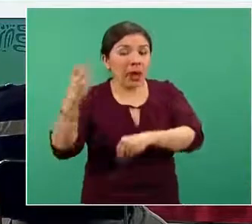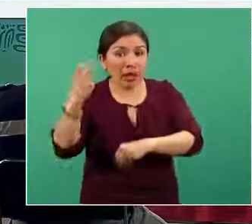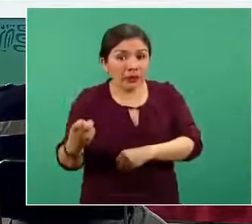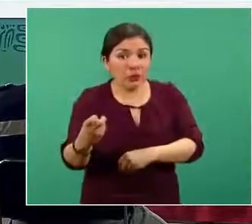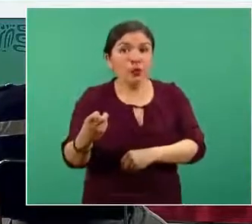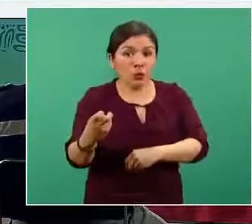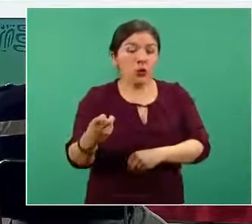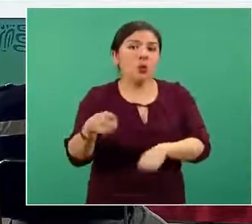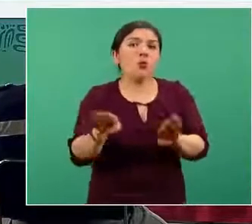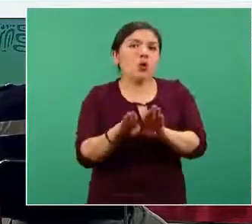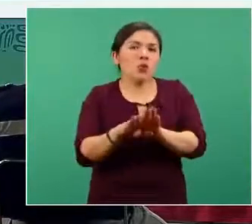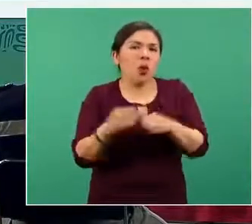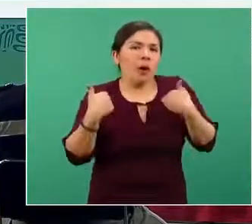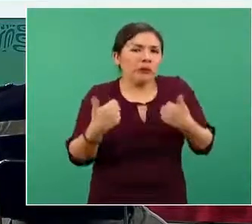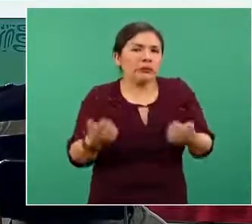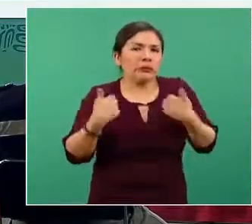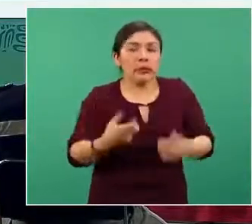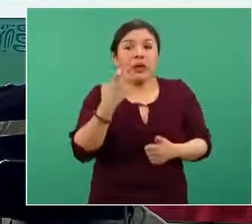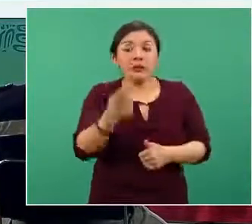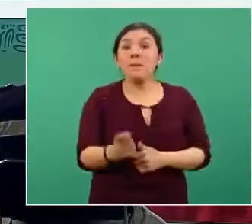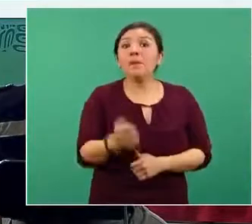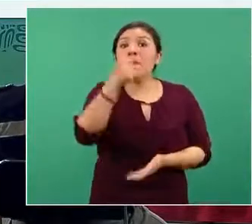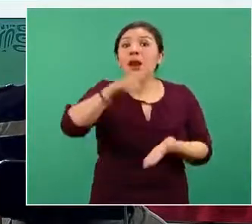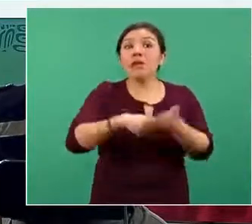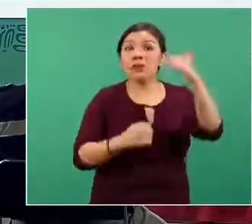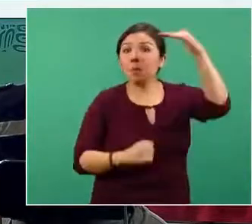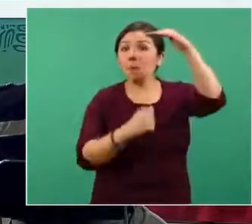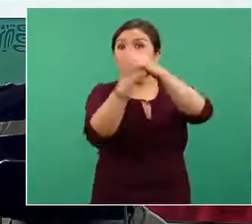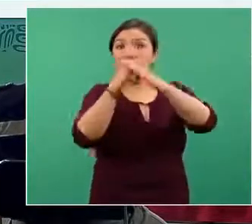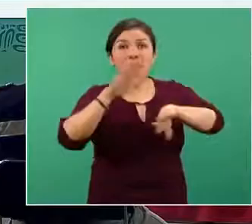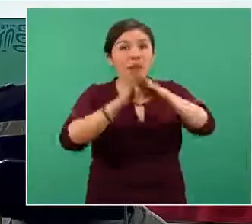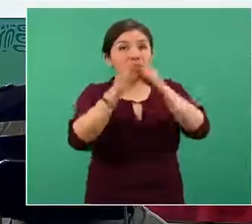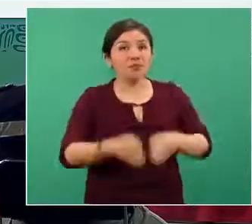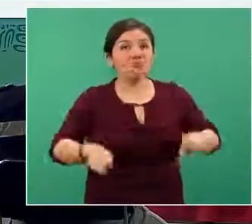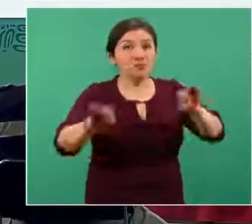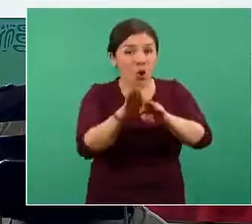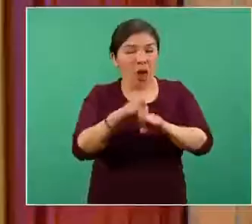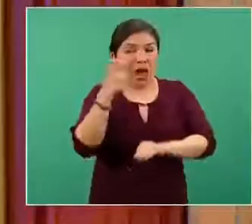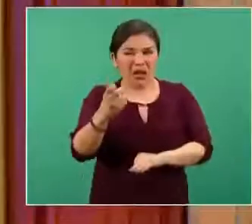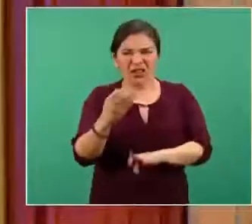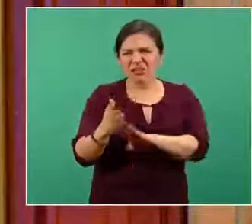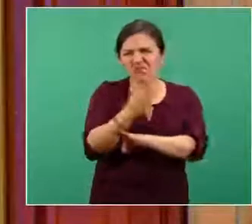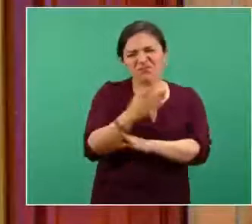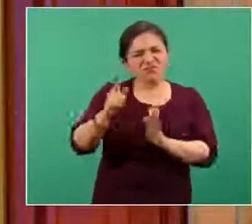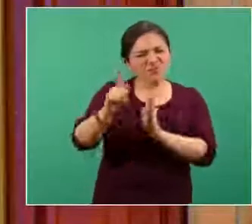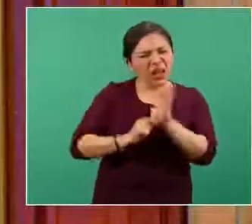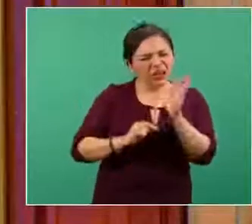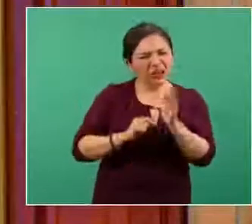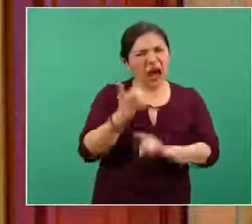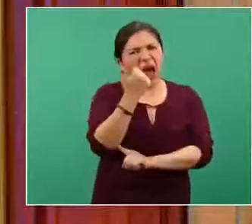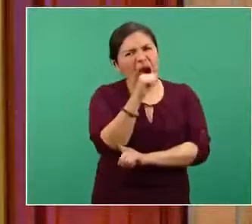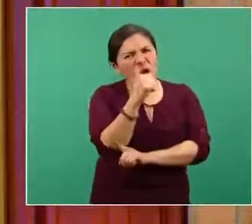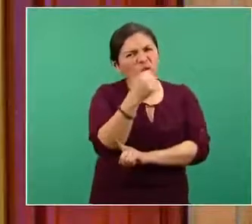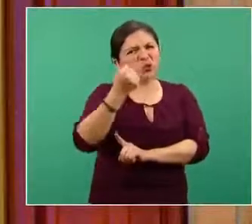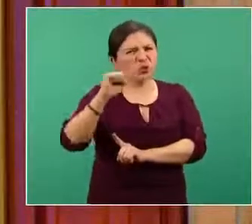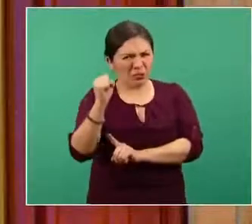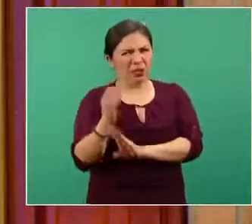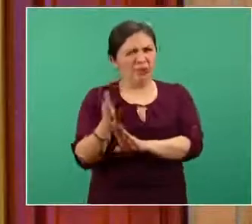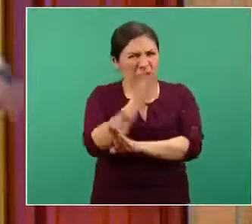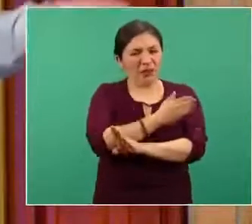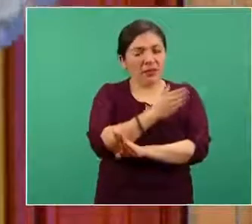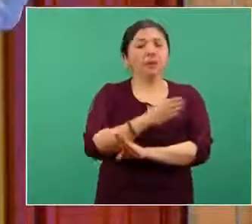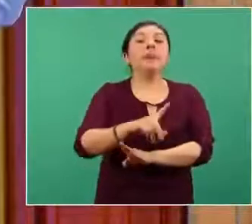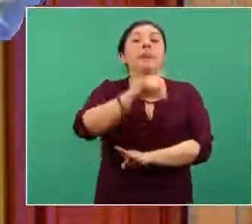pandemia, para efectos obviamente que después de la primera ola, cuando tuvimos una primera disminución en los meses de agosto, septiembre,